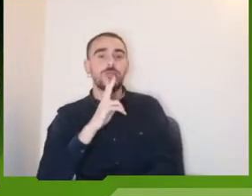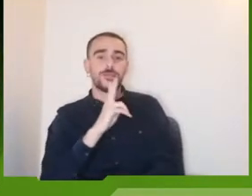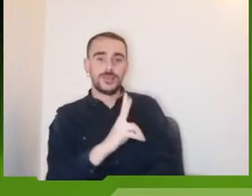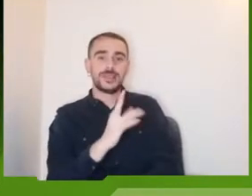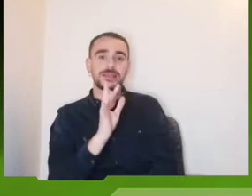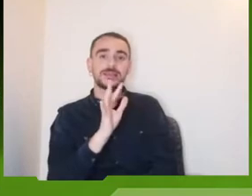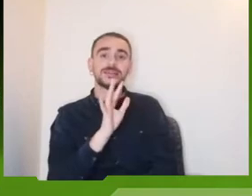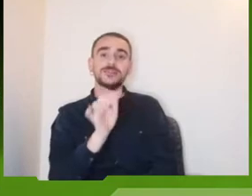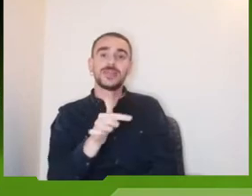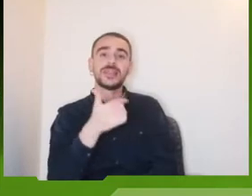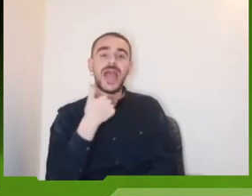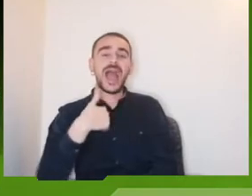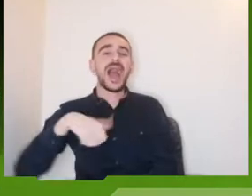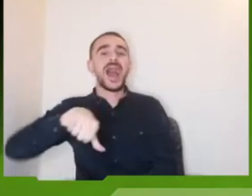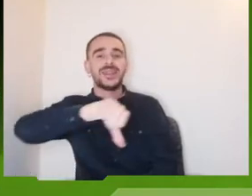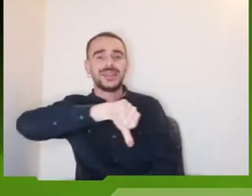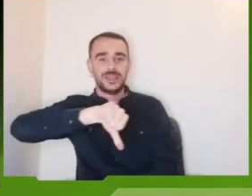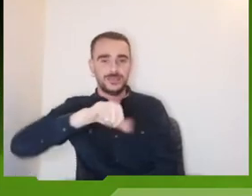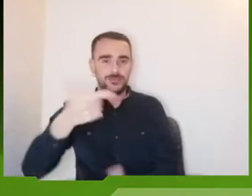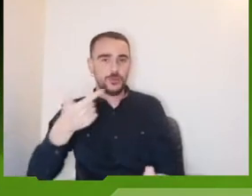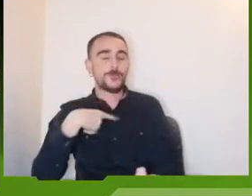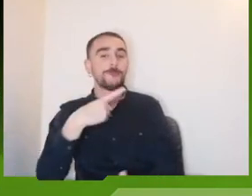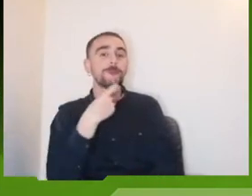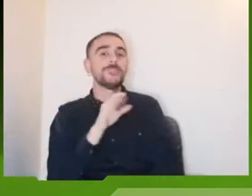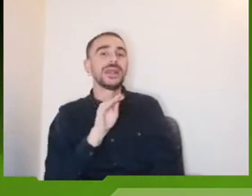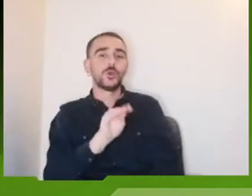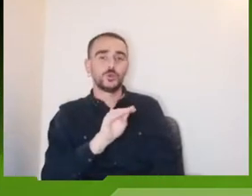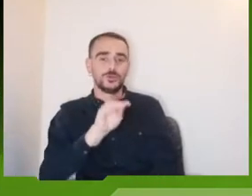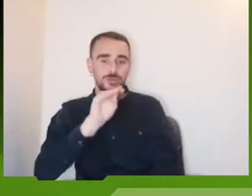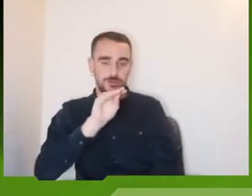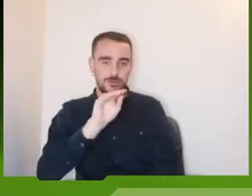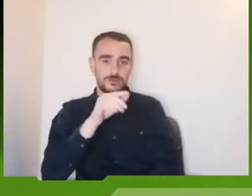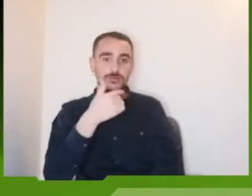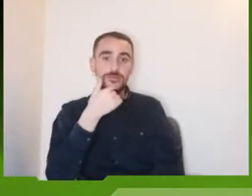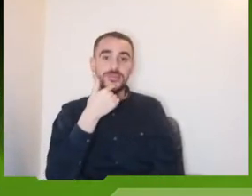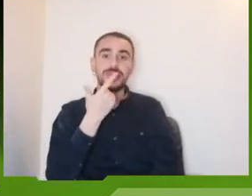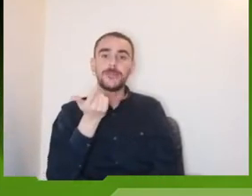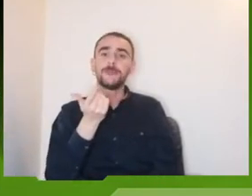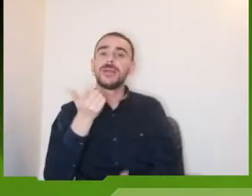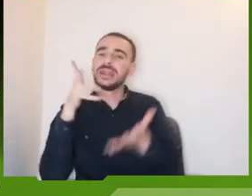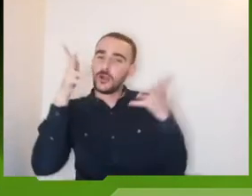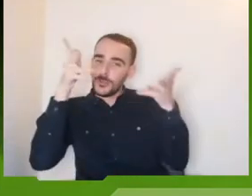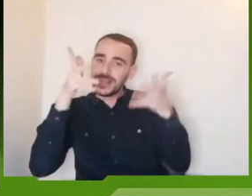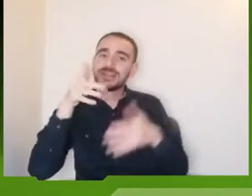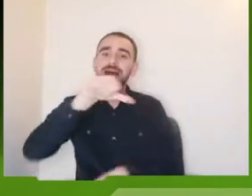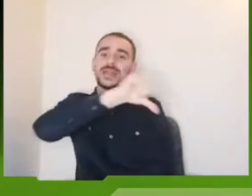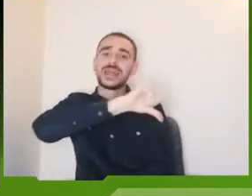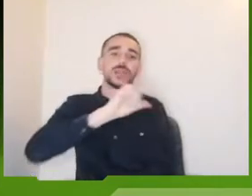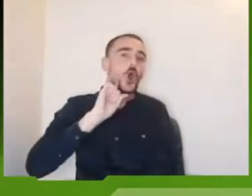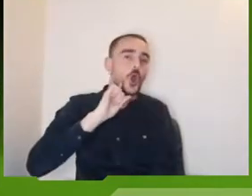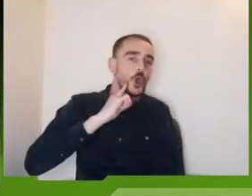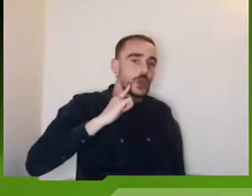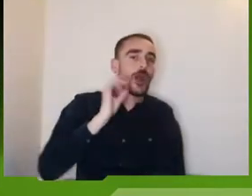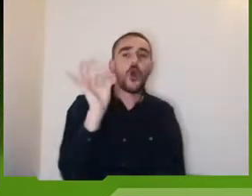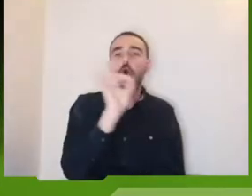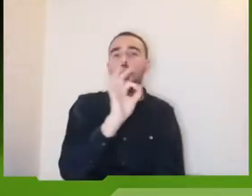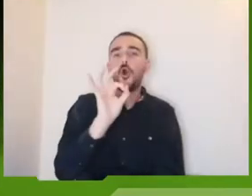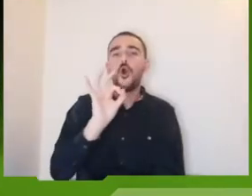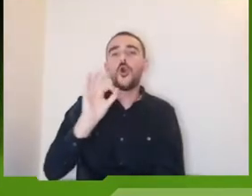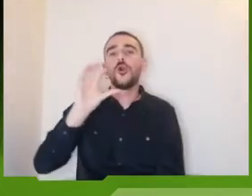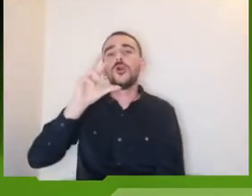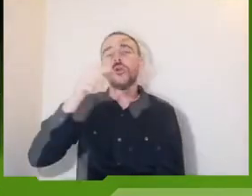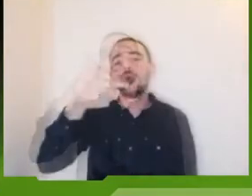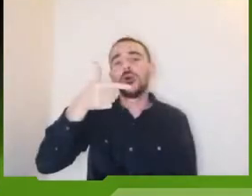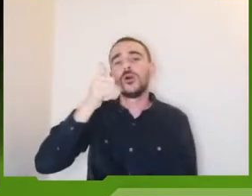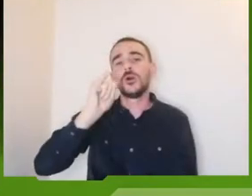Vidal pregunta que es, si para freír recomiendas aceite de oliva o de girasol. Claro, mira, guay que me